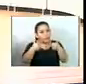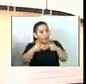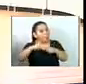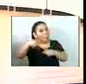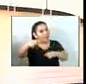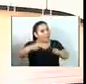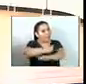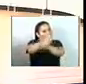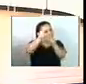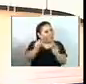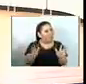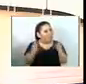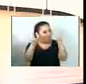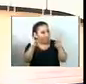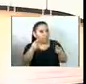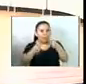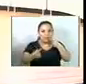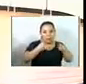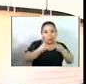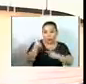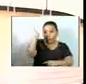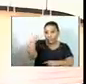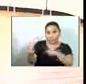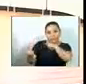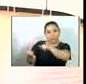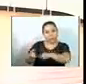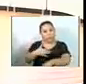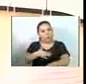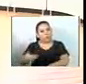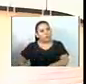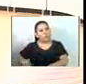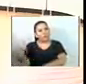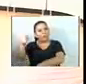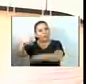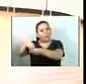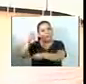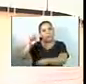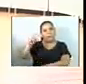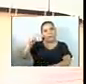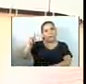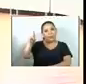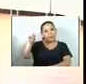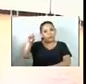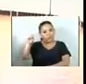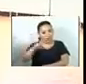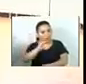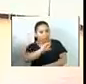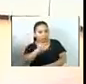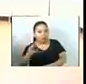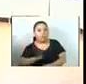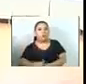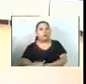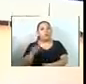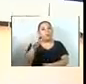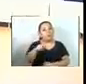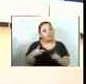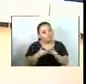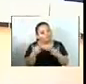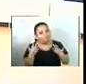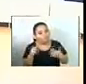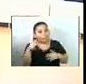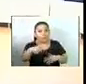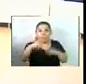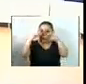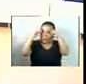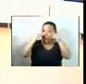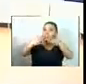en Hechos AM vamos a conversar con el presidente de Bandesal sobre el fideicomiso para micros y pequeñas empresas no se lo pierdan así es los esperamos feliz